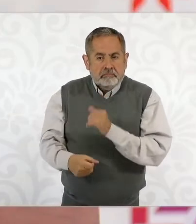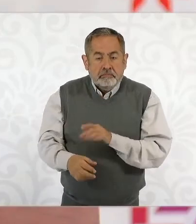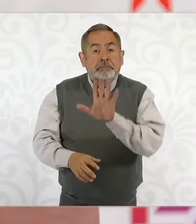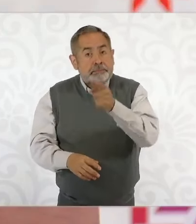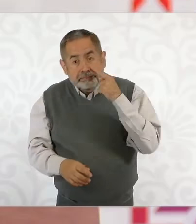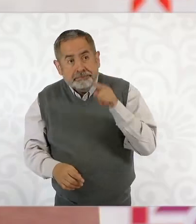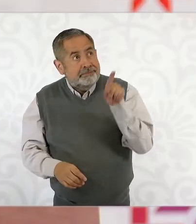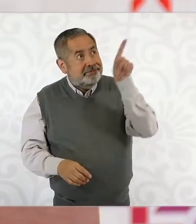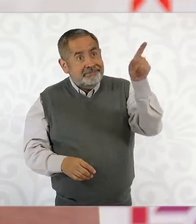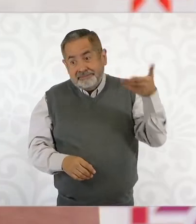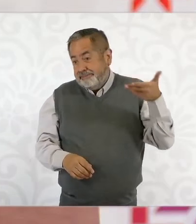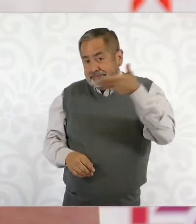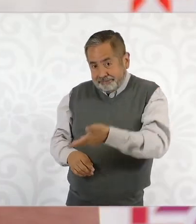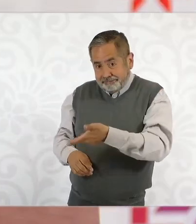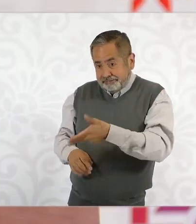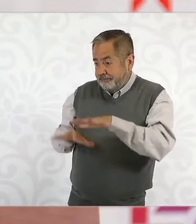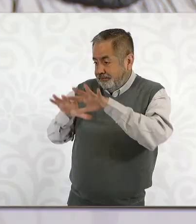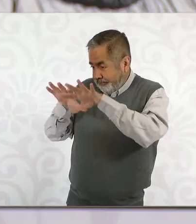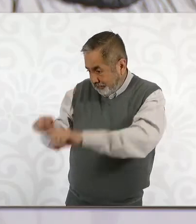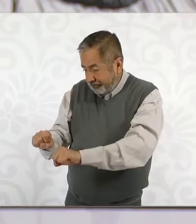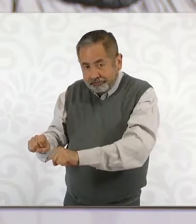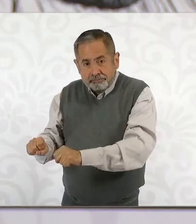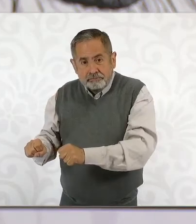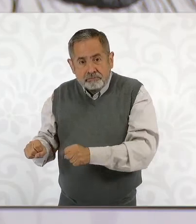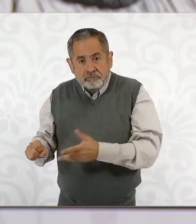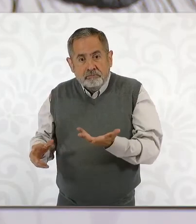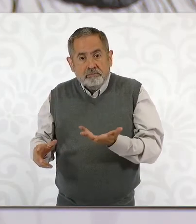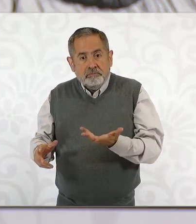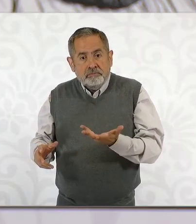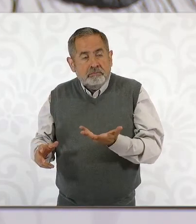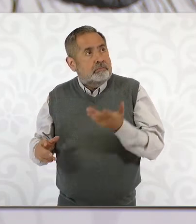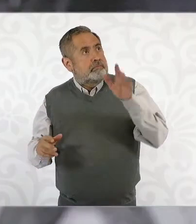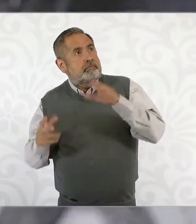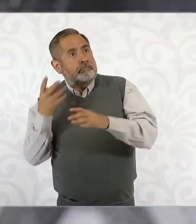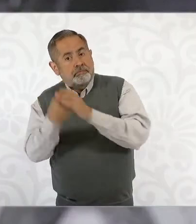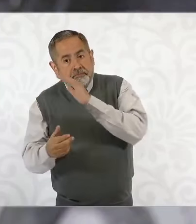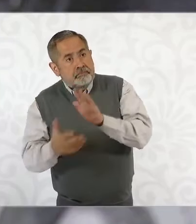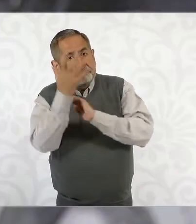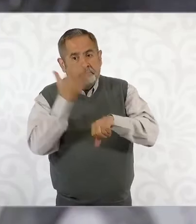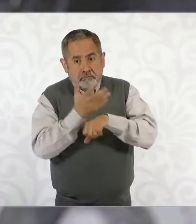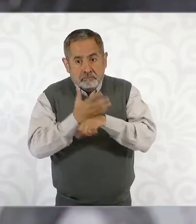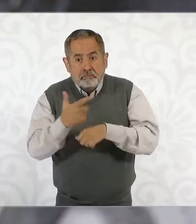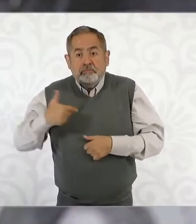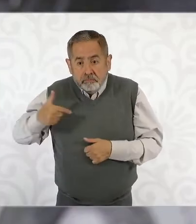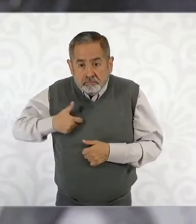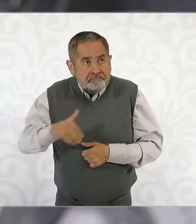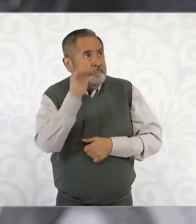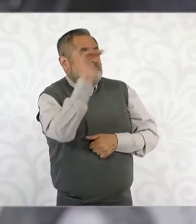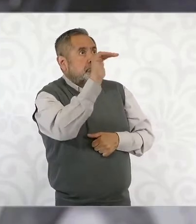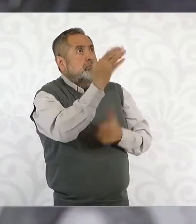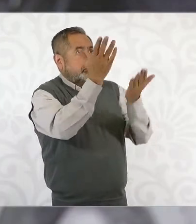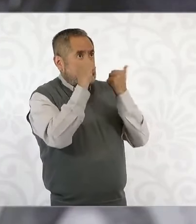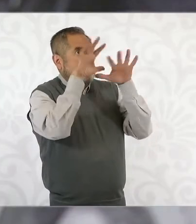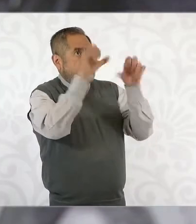extradición desde México al gobierno de los Estados Unidos y no se ha